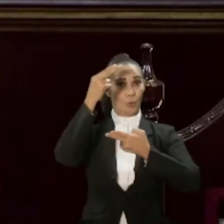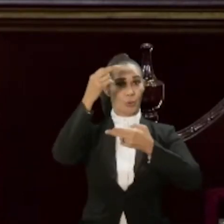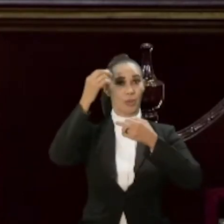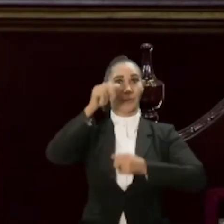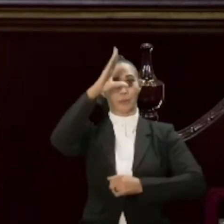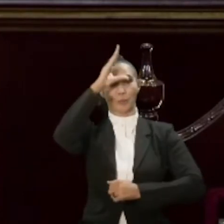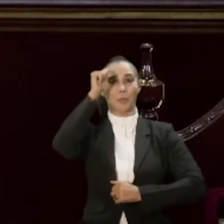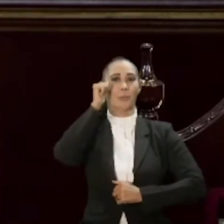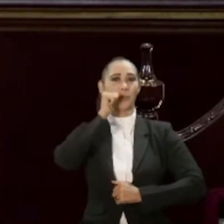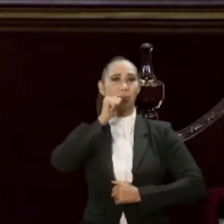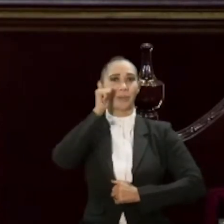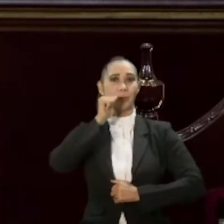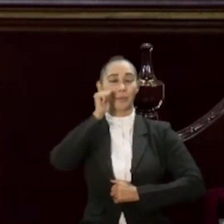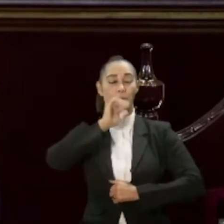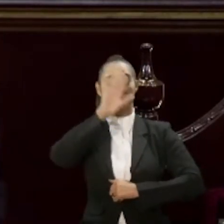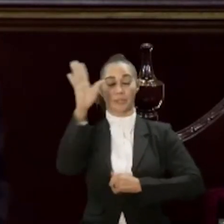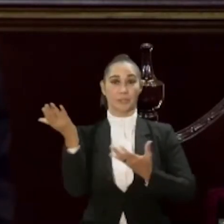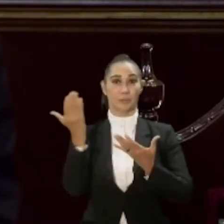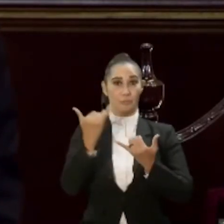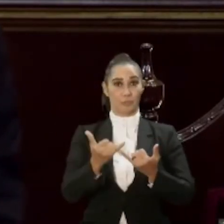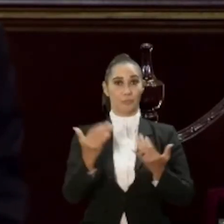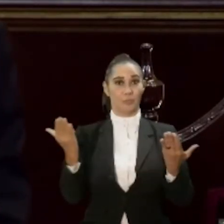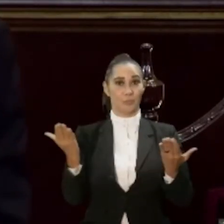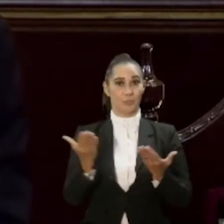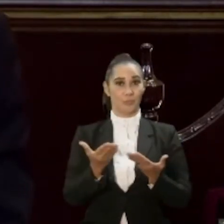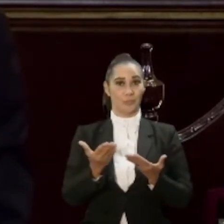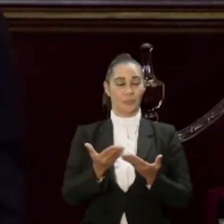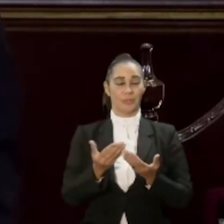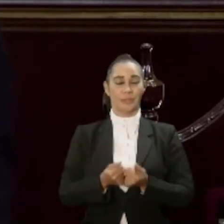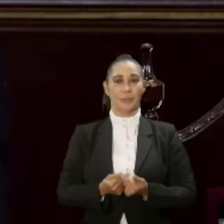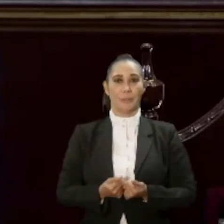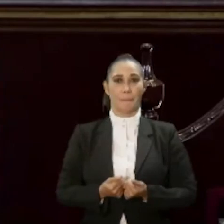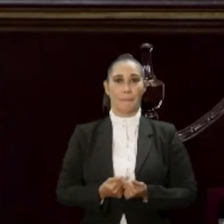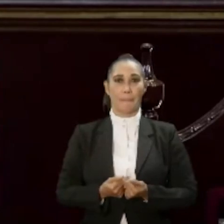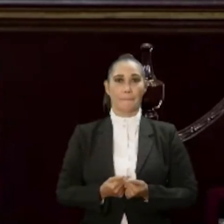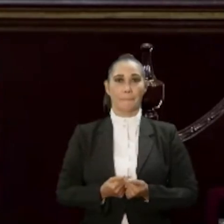legisladoras y legisladores integrantes